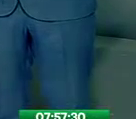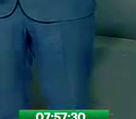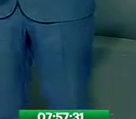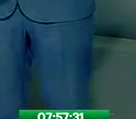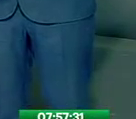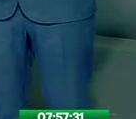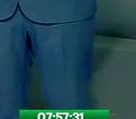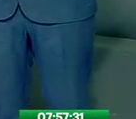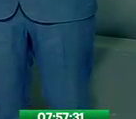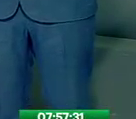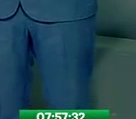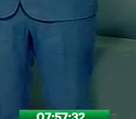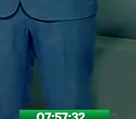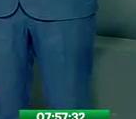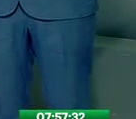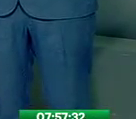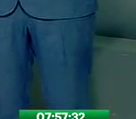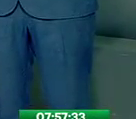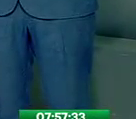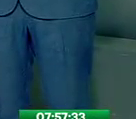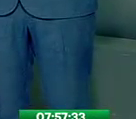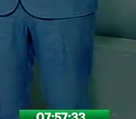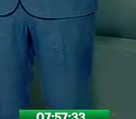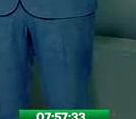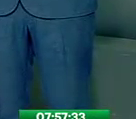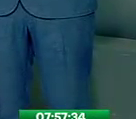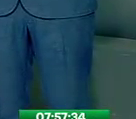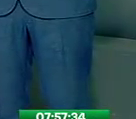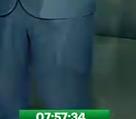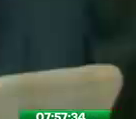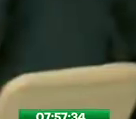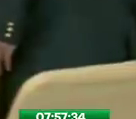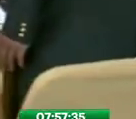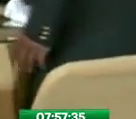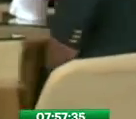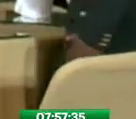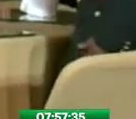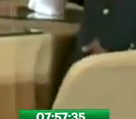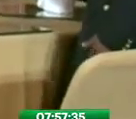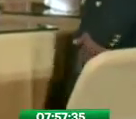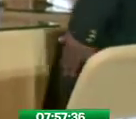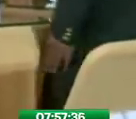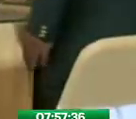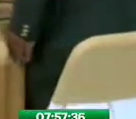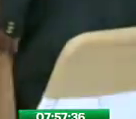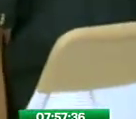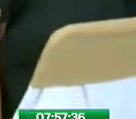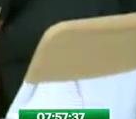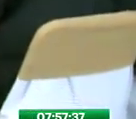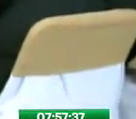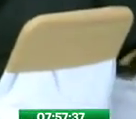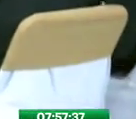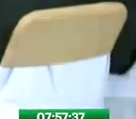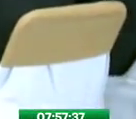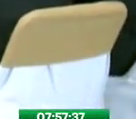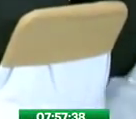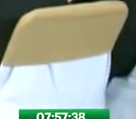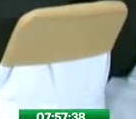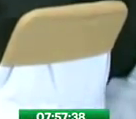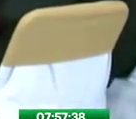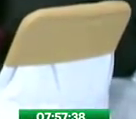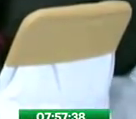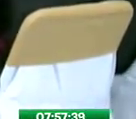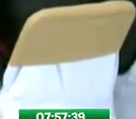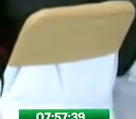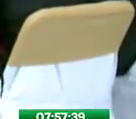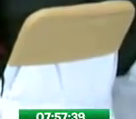De inmediato vamos con las 5 noticias más importantes de este día. Más de 9 millones de dólares sumarían los daños a las Fuerzas Armadas